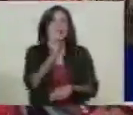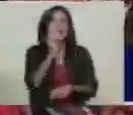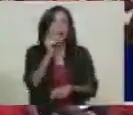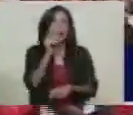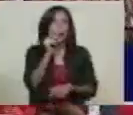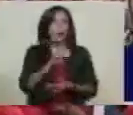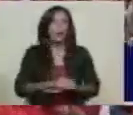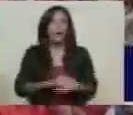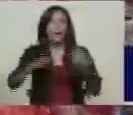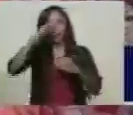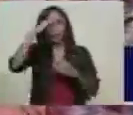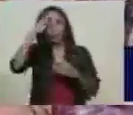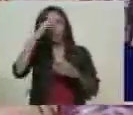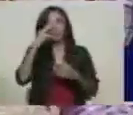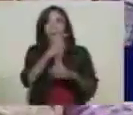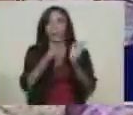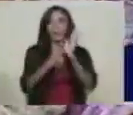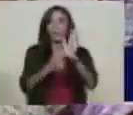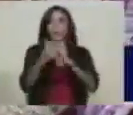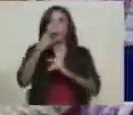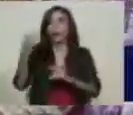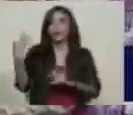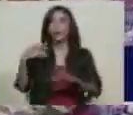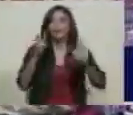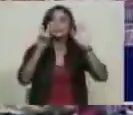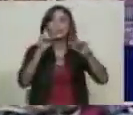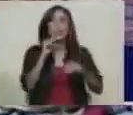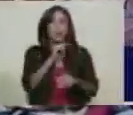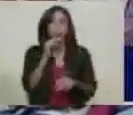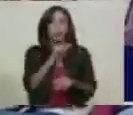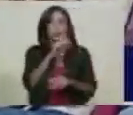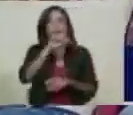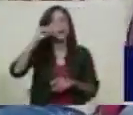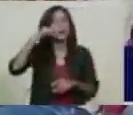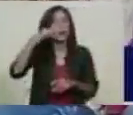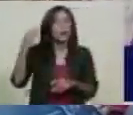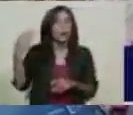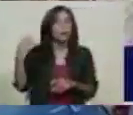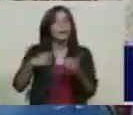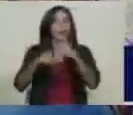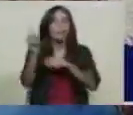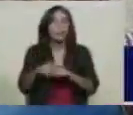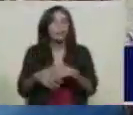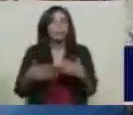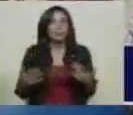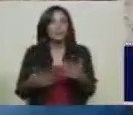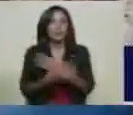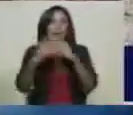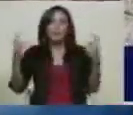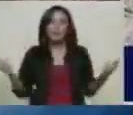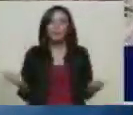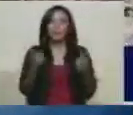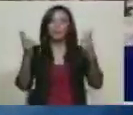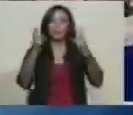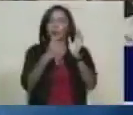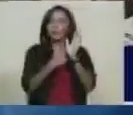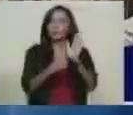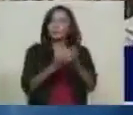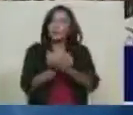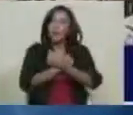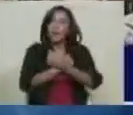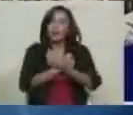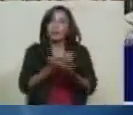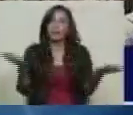expresó ayer, 7 de octubre, cuando recordábamos también la victoria y la entrega